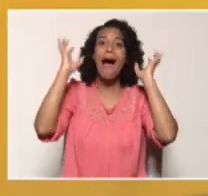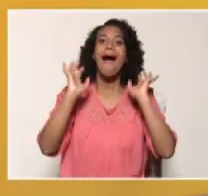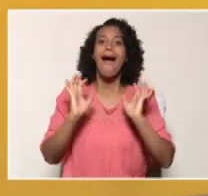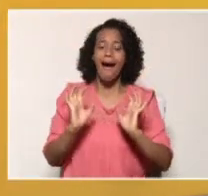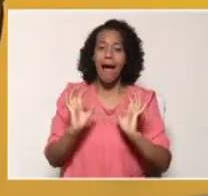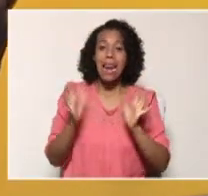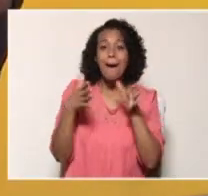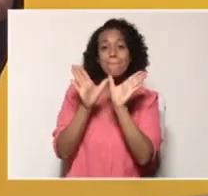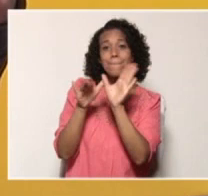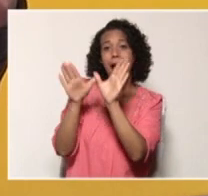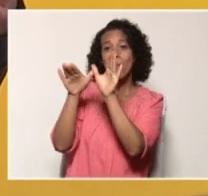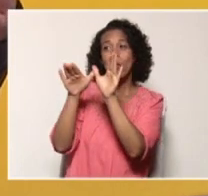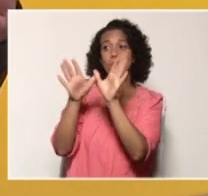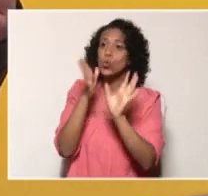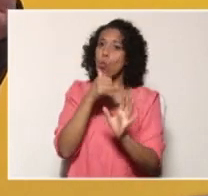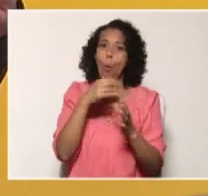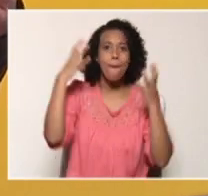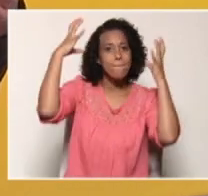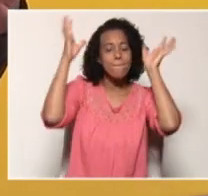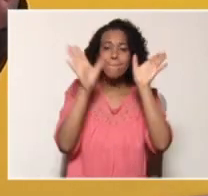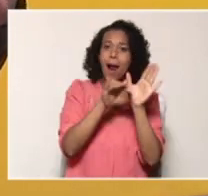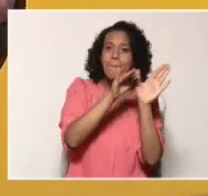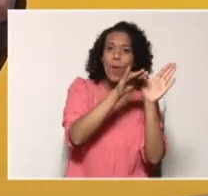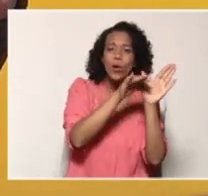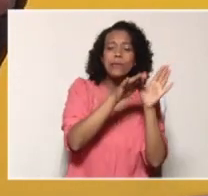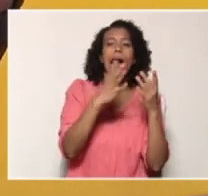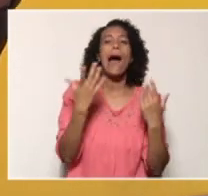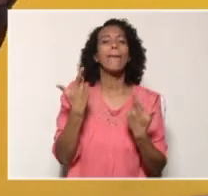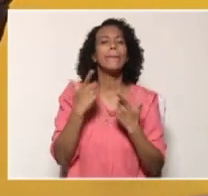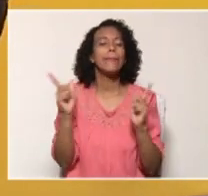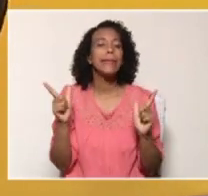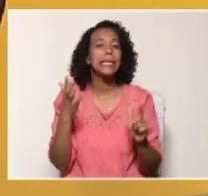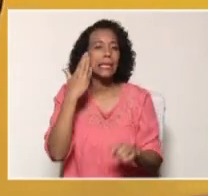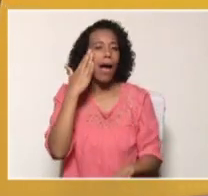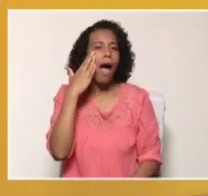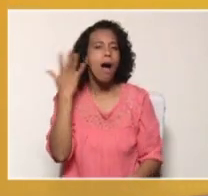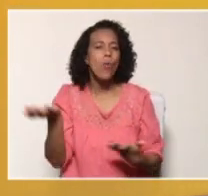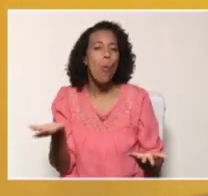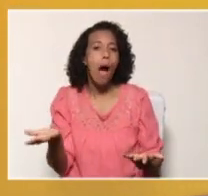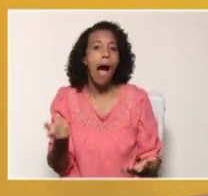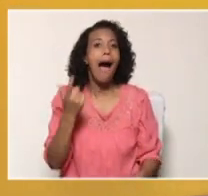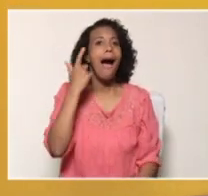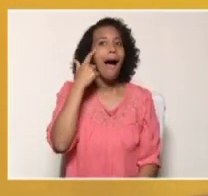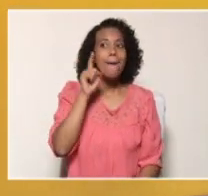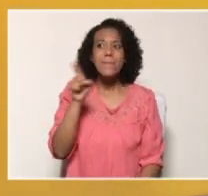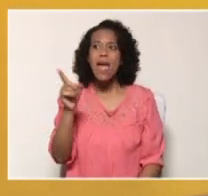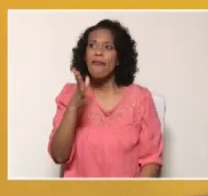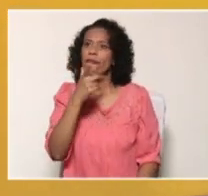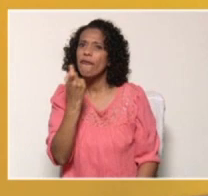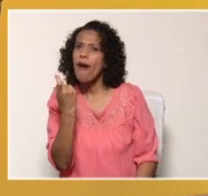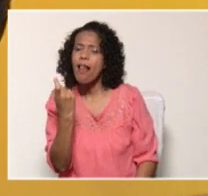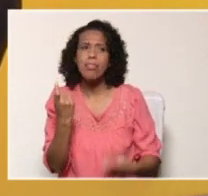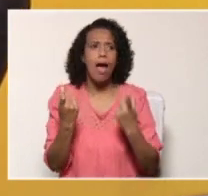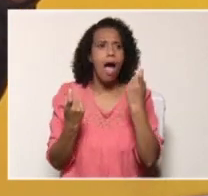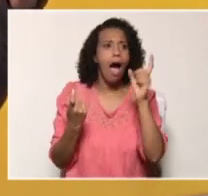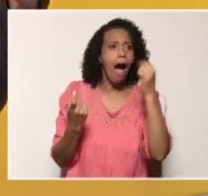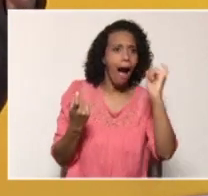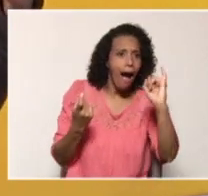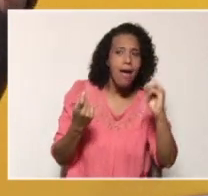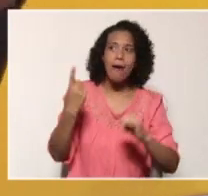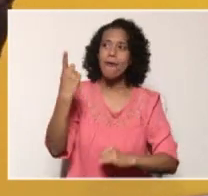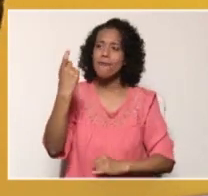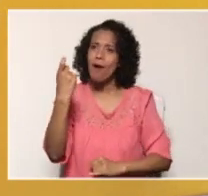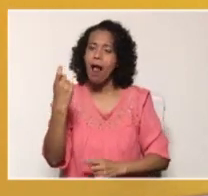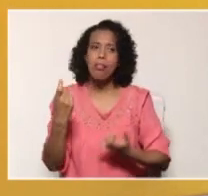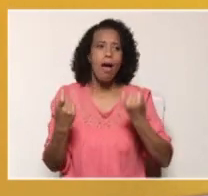lado vemos la mariposa y en el otro lado no aparece. ¿Qué te va a permitir? Que el niño y la niña señale las diferencias entre un